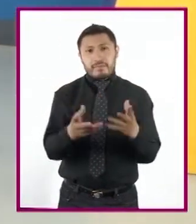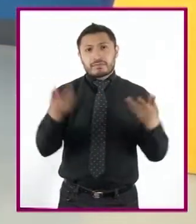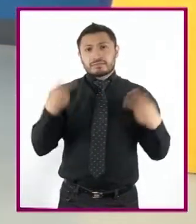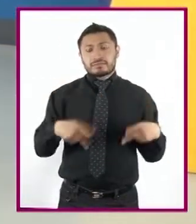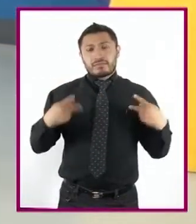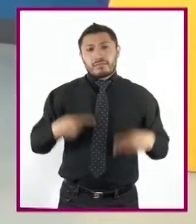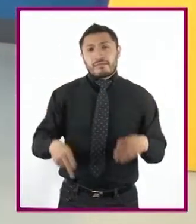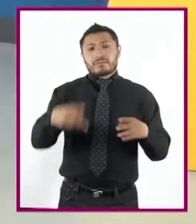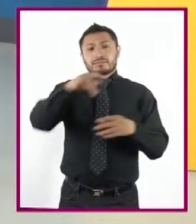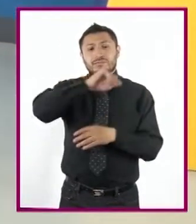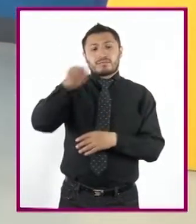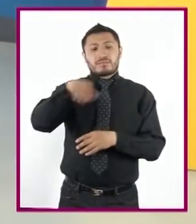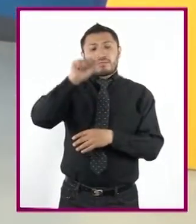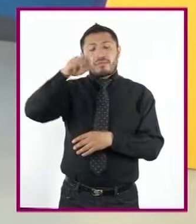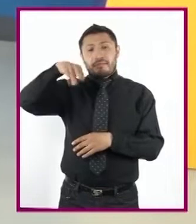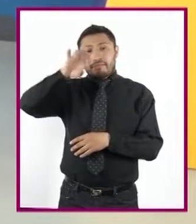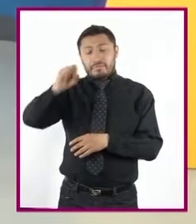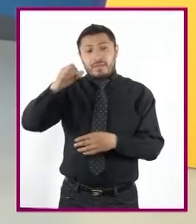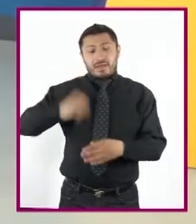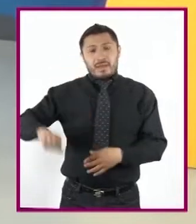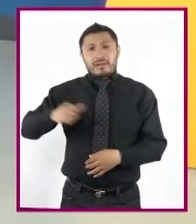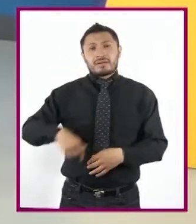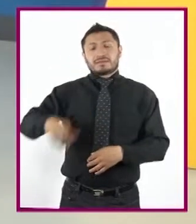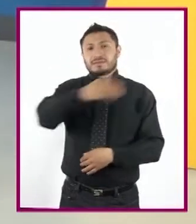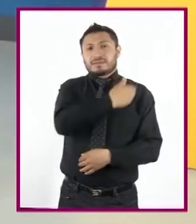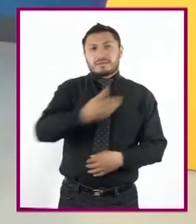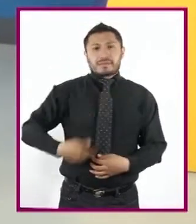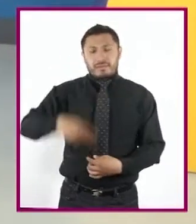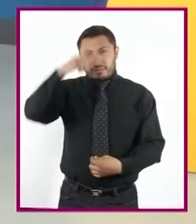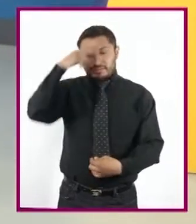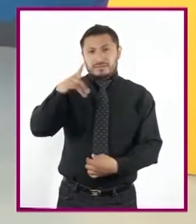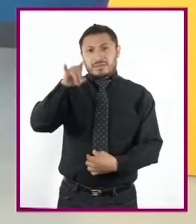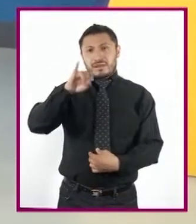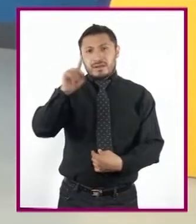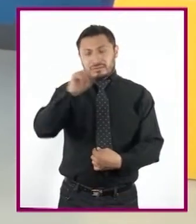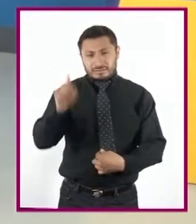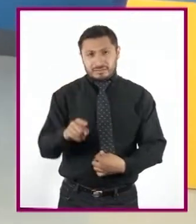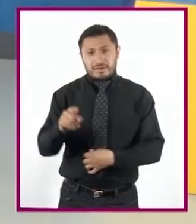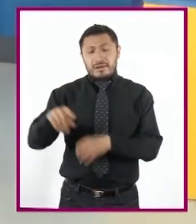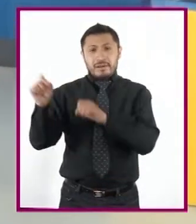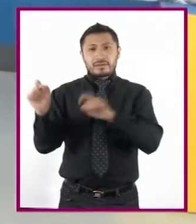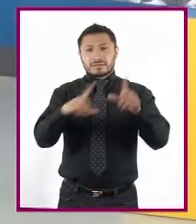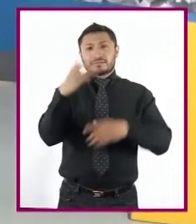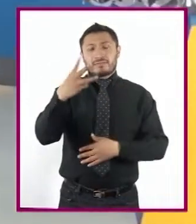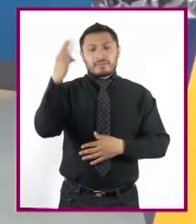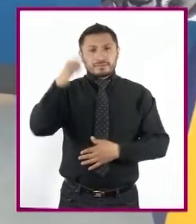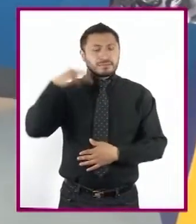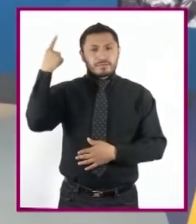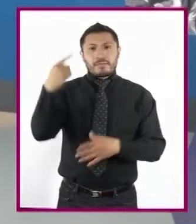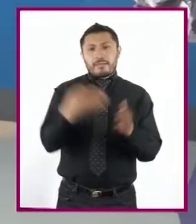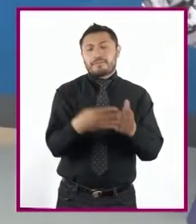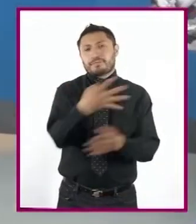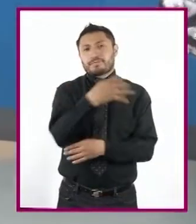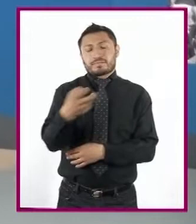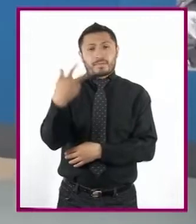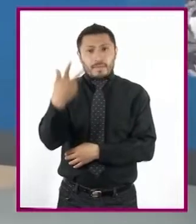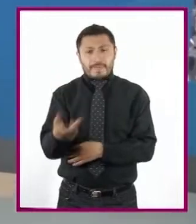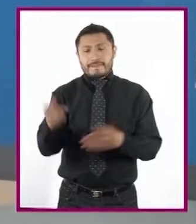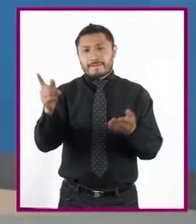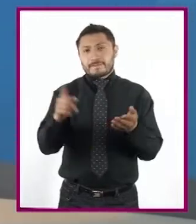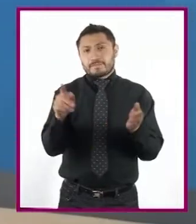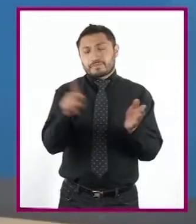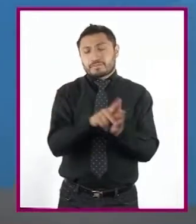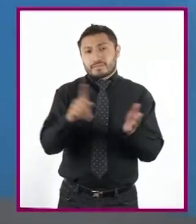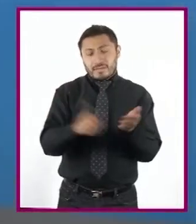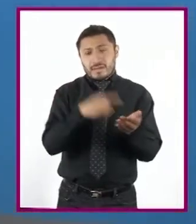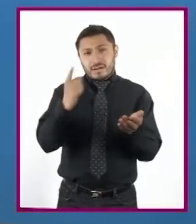James Creelman al entonces presidente de México, Porfirio Díaz, publicada el 3 de marzo de 1908 en la revista